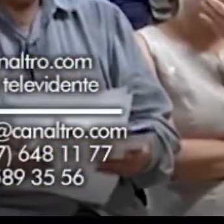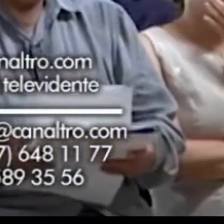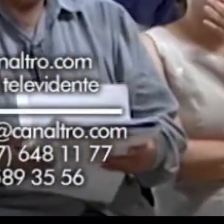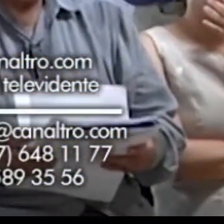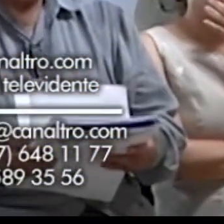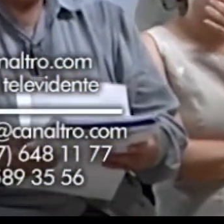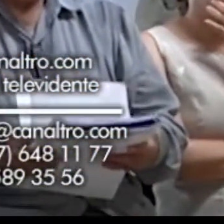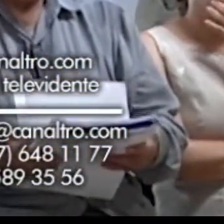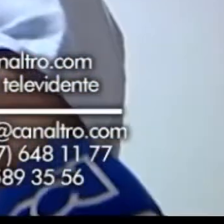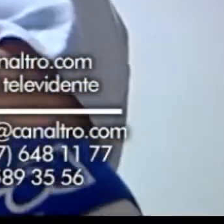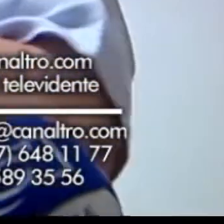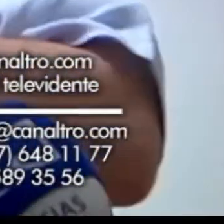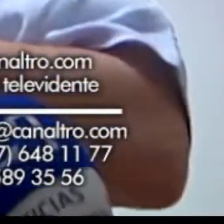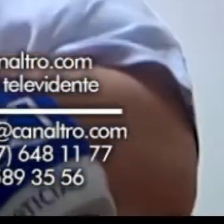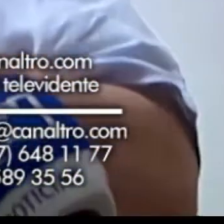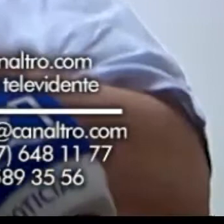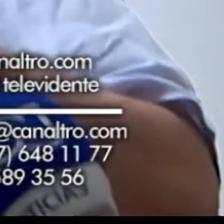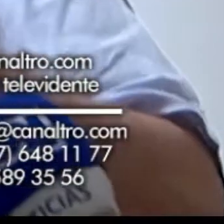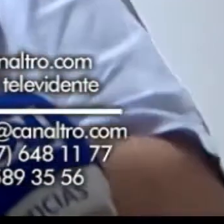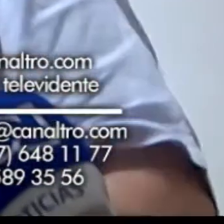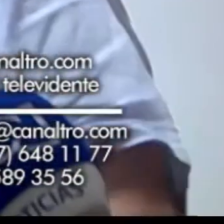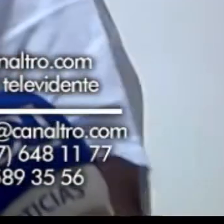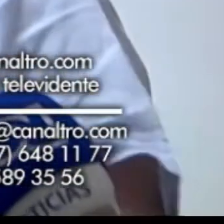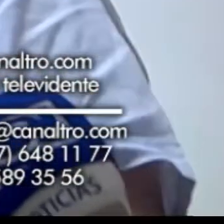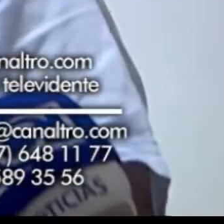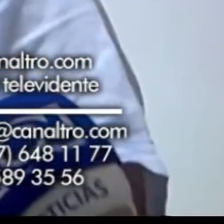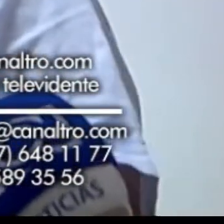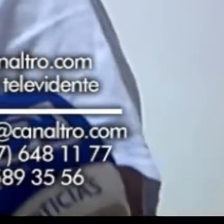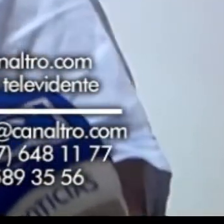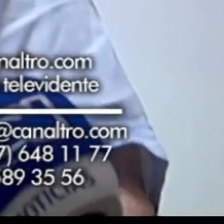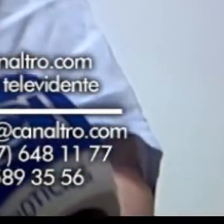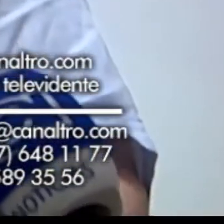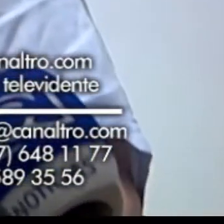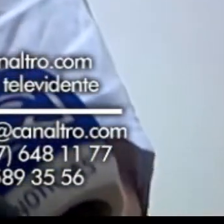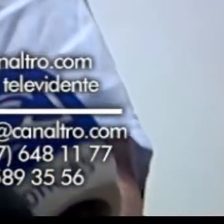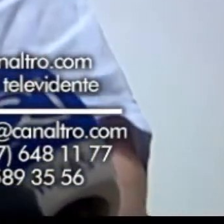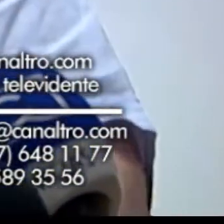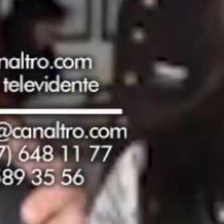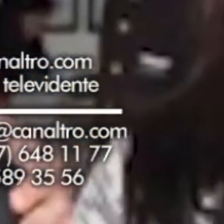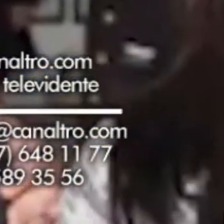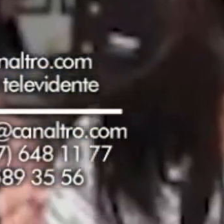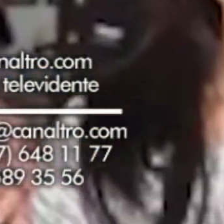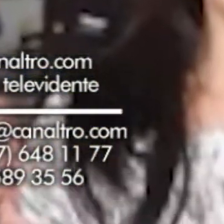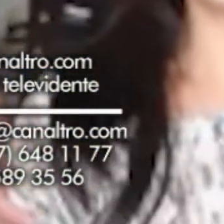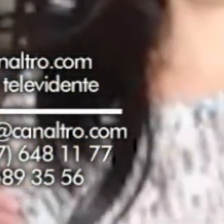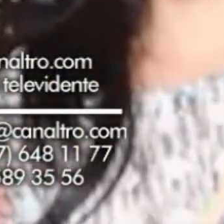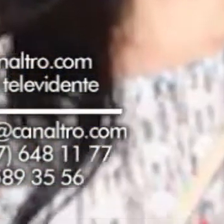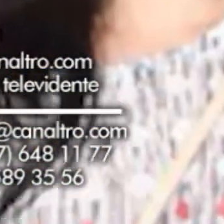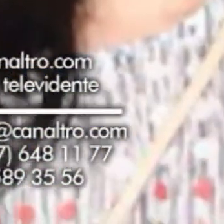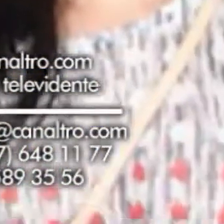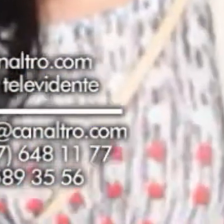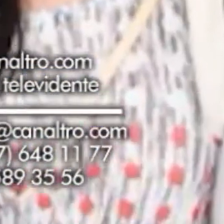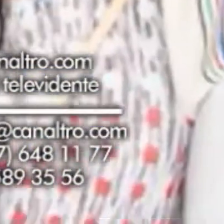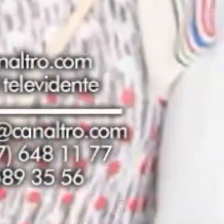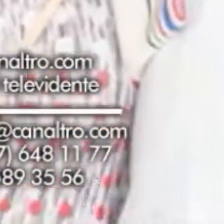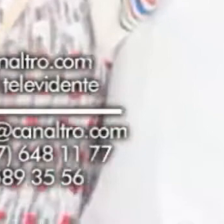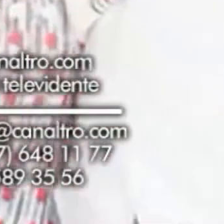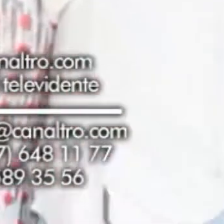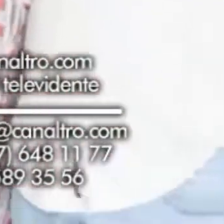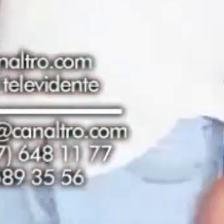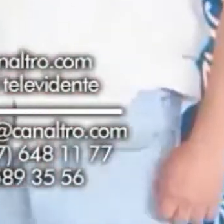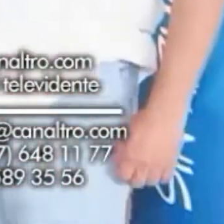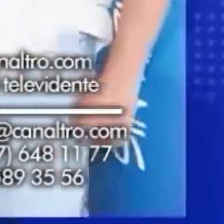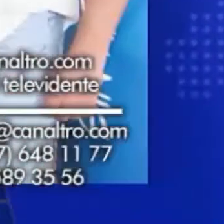representantes del Centro Democrático defienden a capa y espada a Basilio Villamizar. Entre ellos el senador José